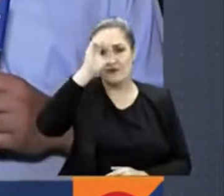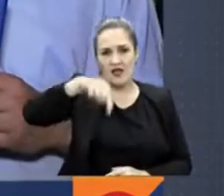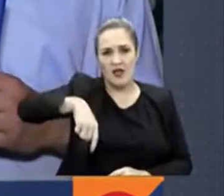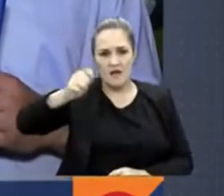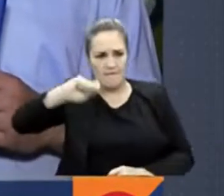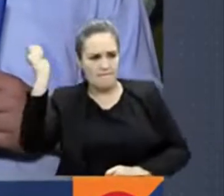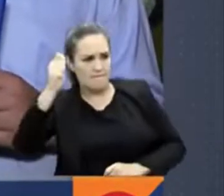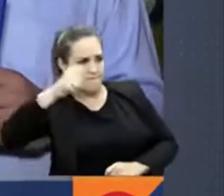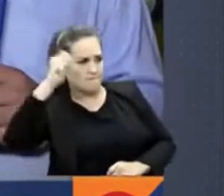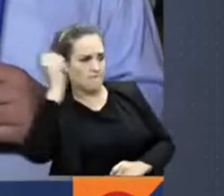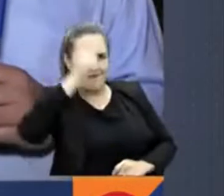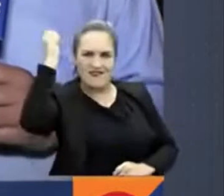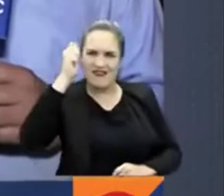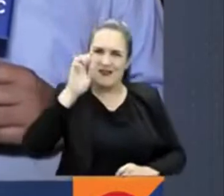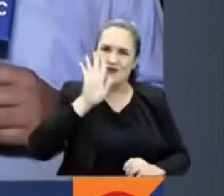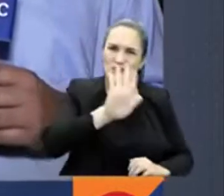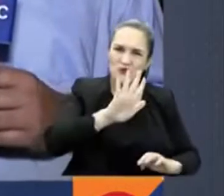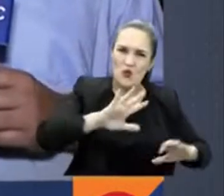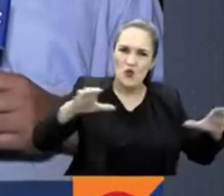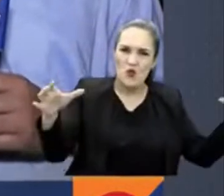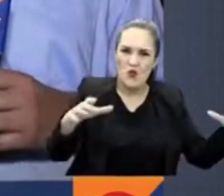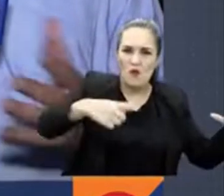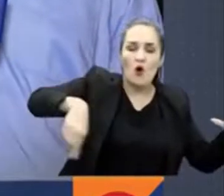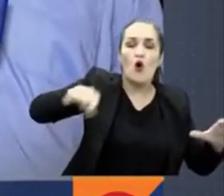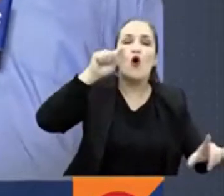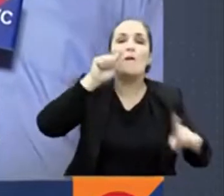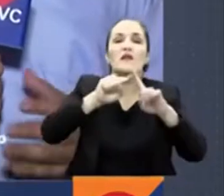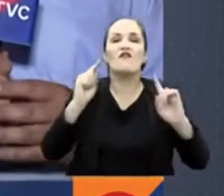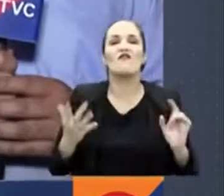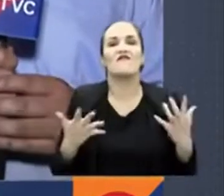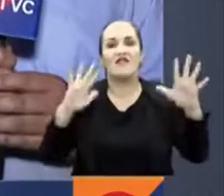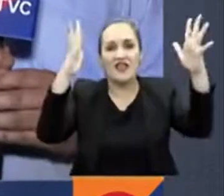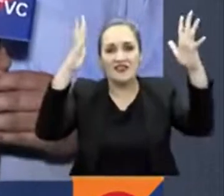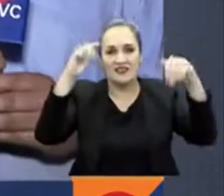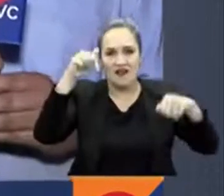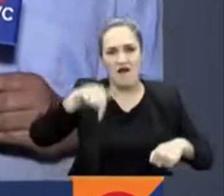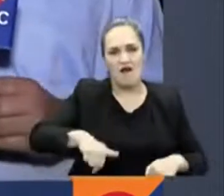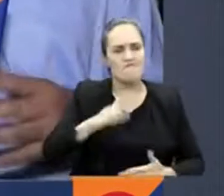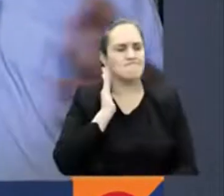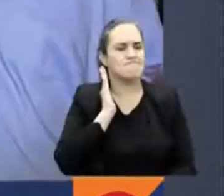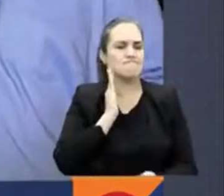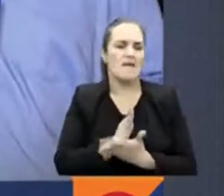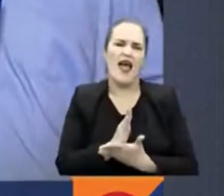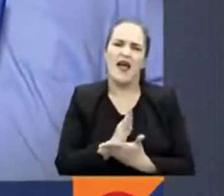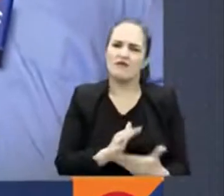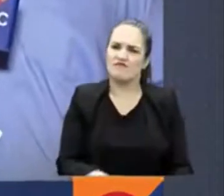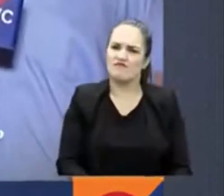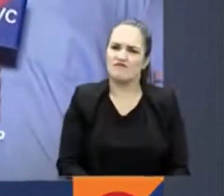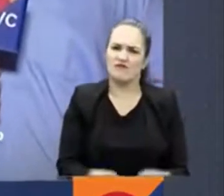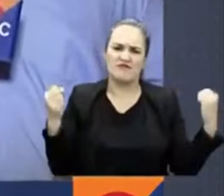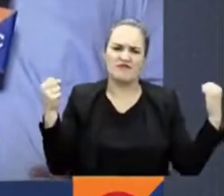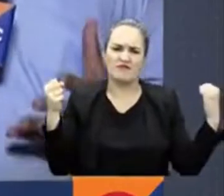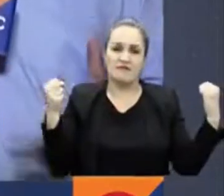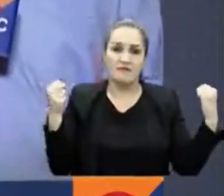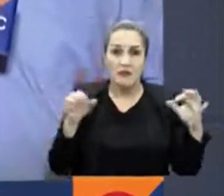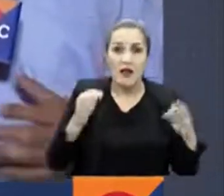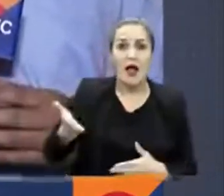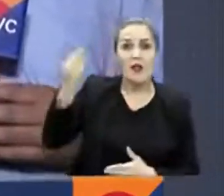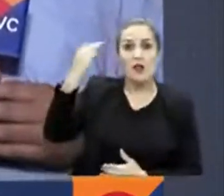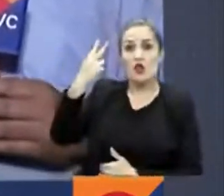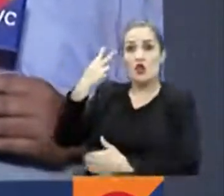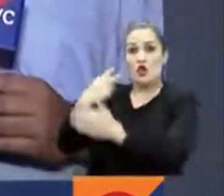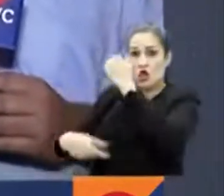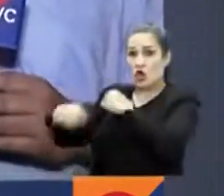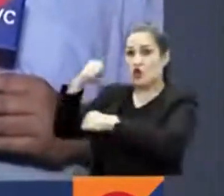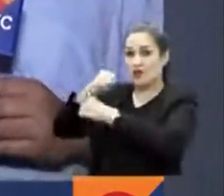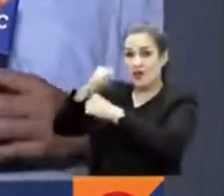para celebrar la fiesta de San Pedro y de San Juan, pues ocurrió la tragedia. Volvía después de 2 años,